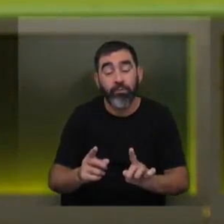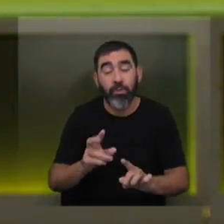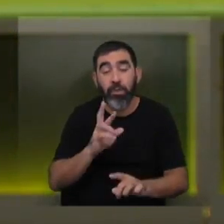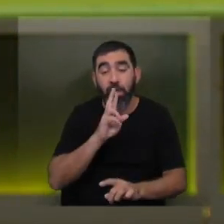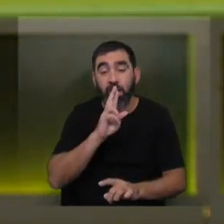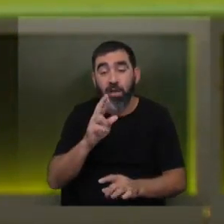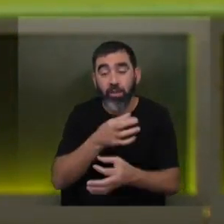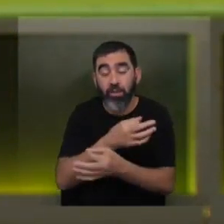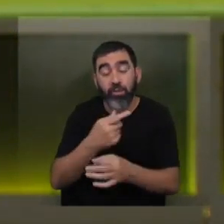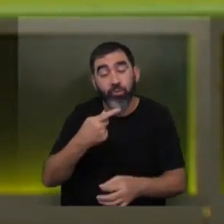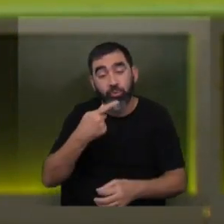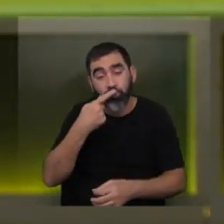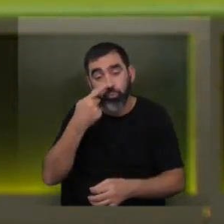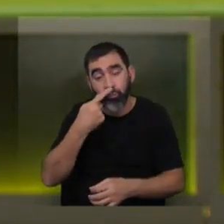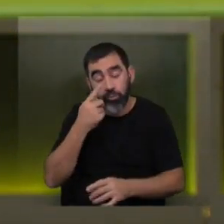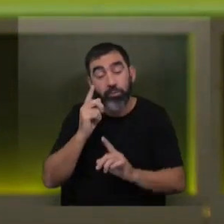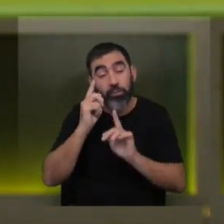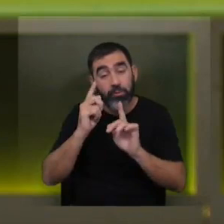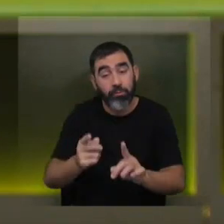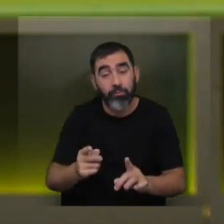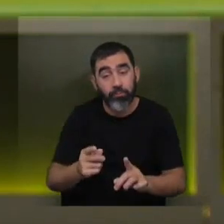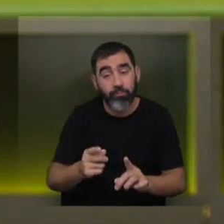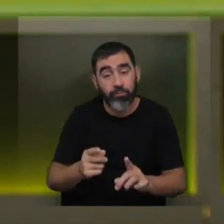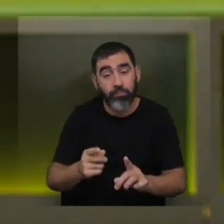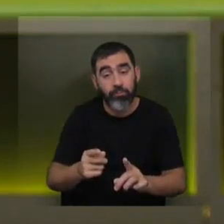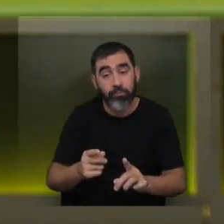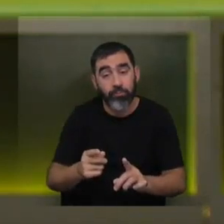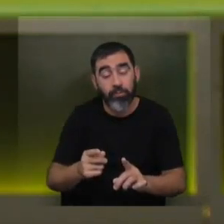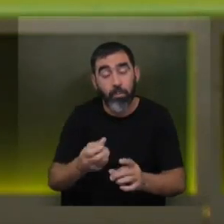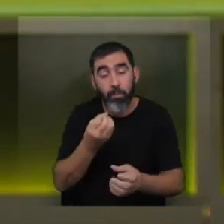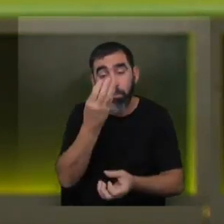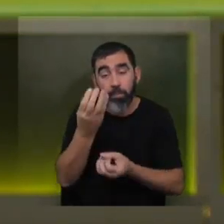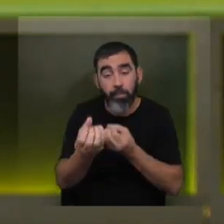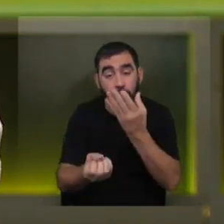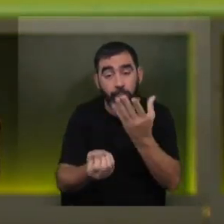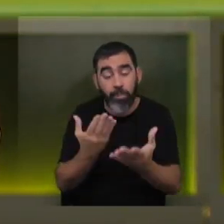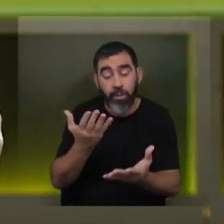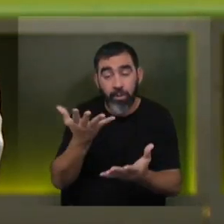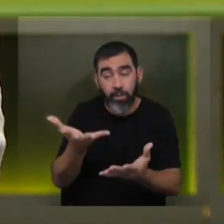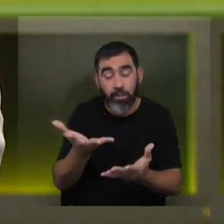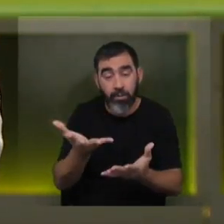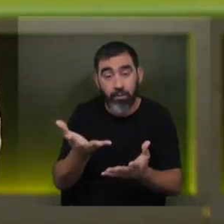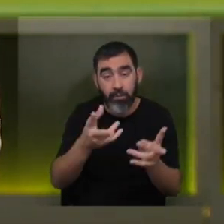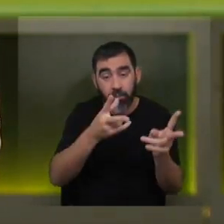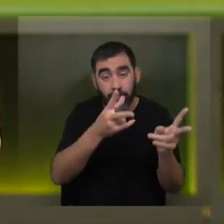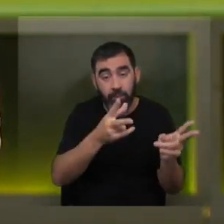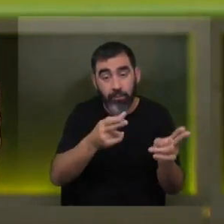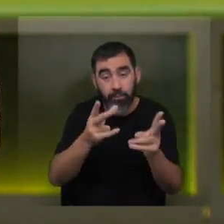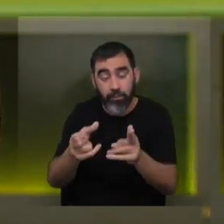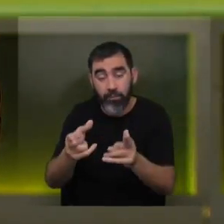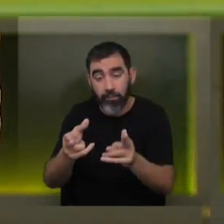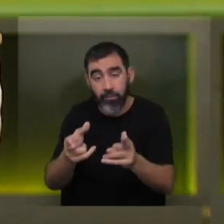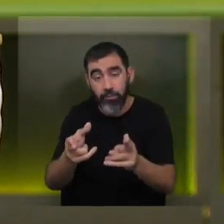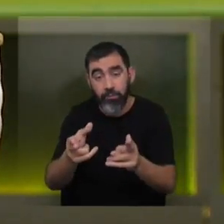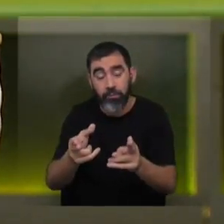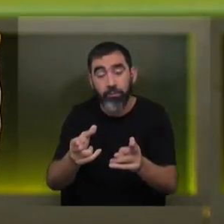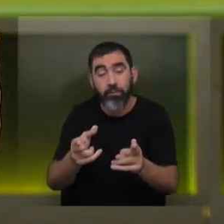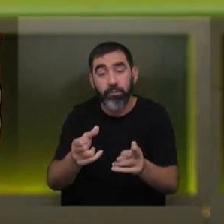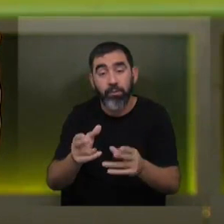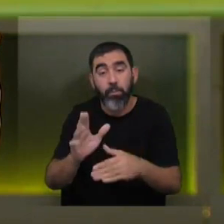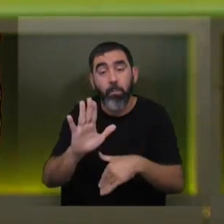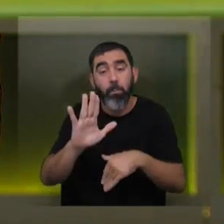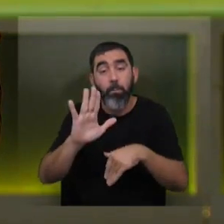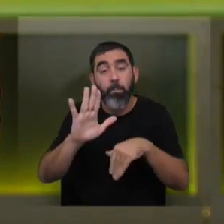resultado muy interesante que además las plantas estas que están editadas, que tienen más licopeno, son